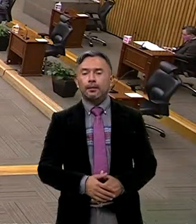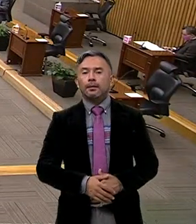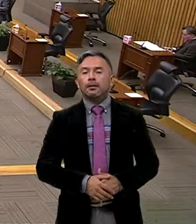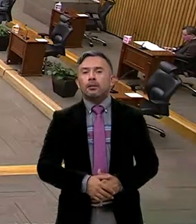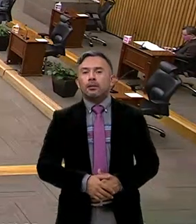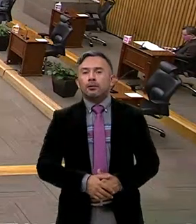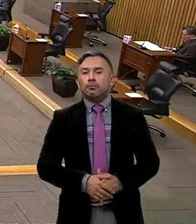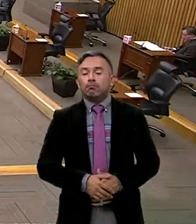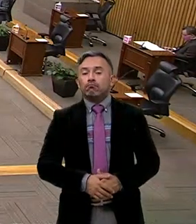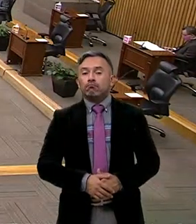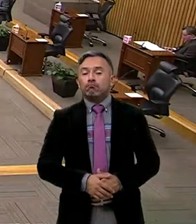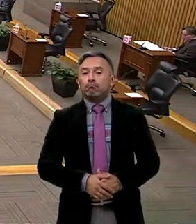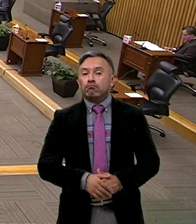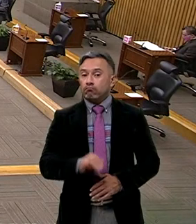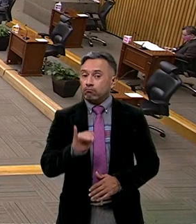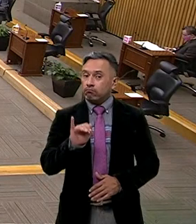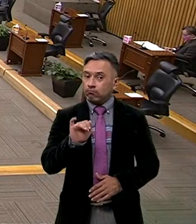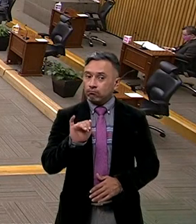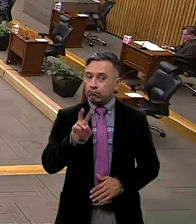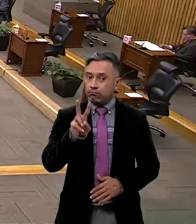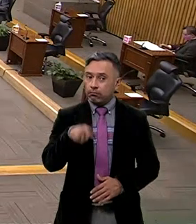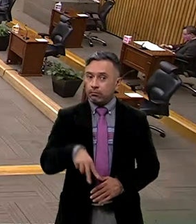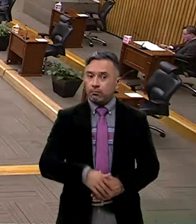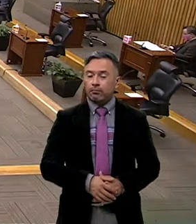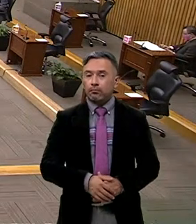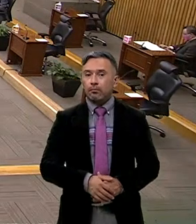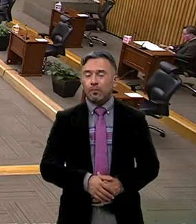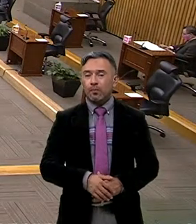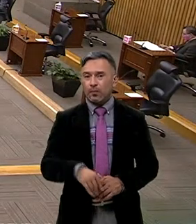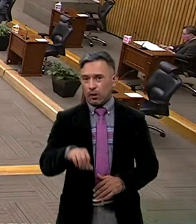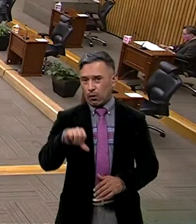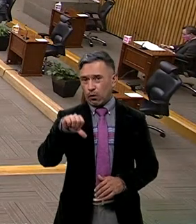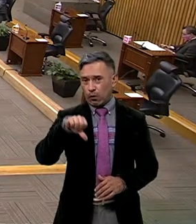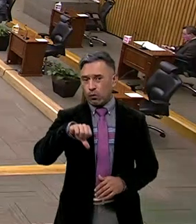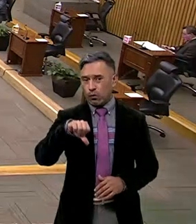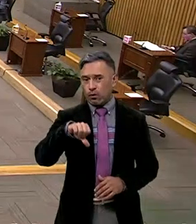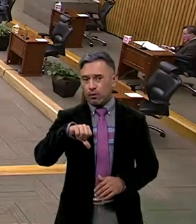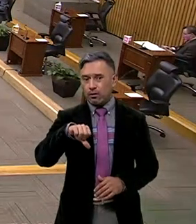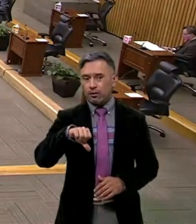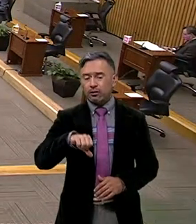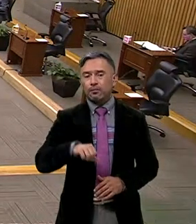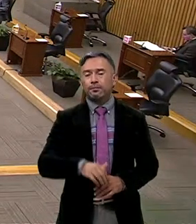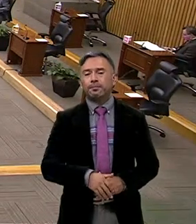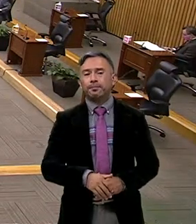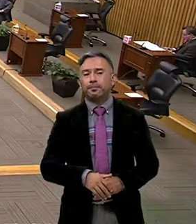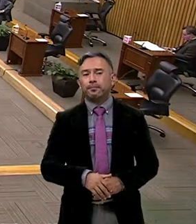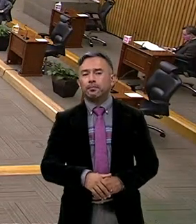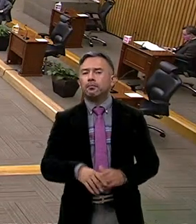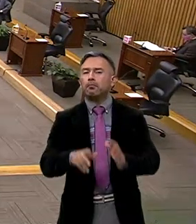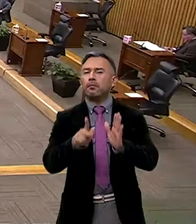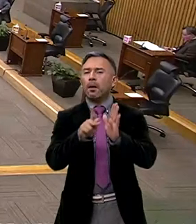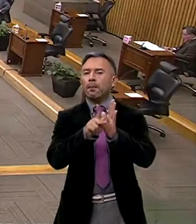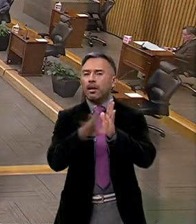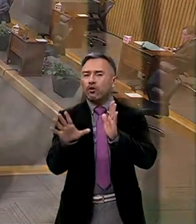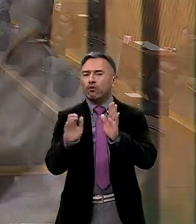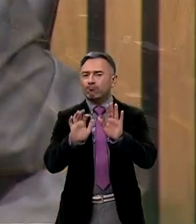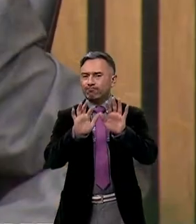efectivamente el día de hoy diversas notas periodísticas